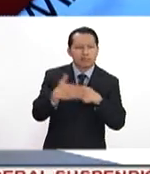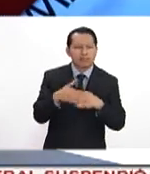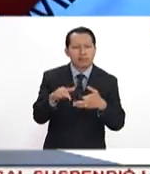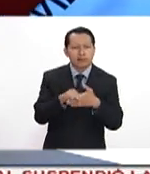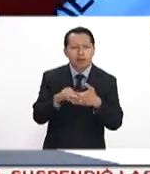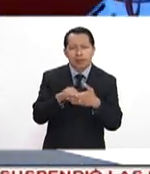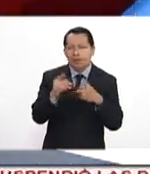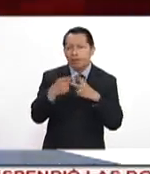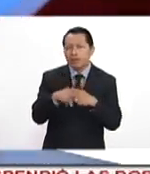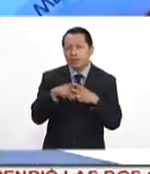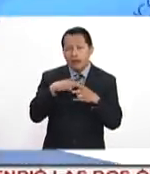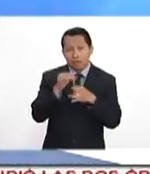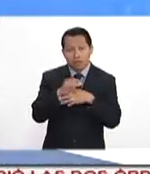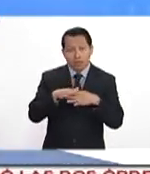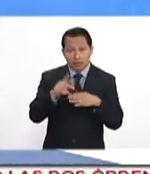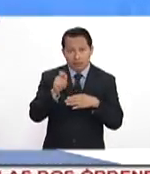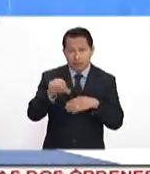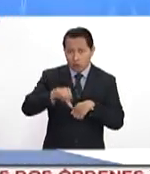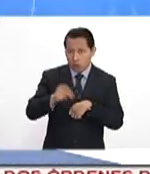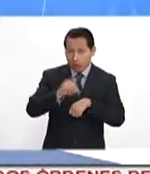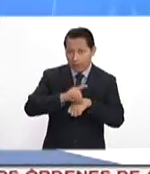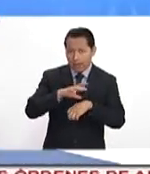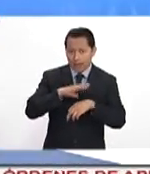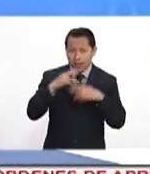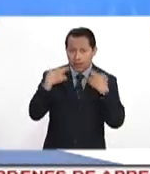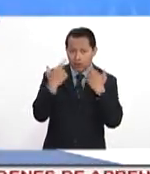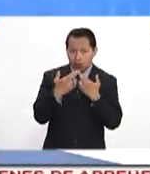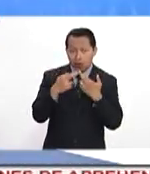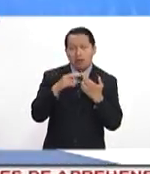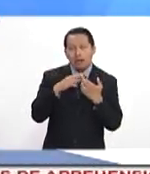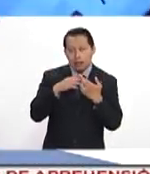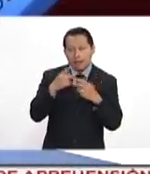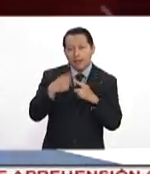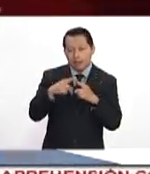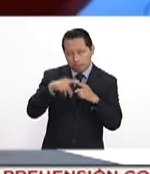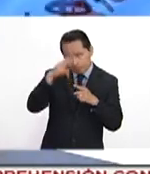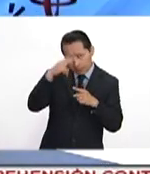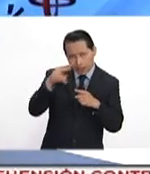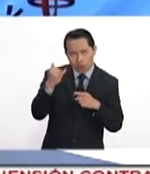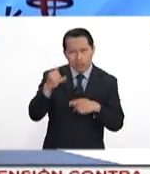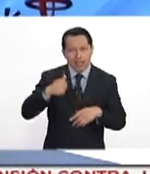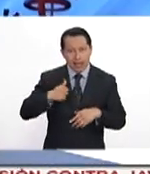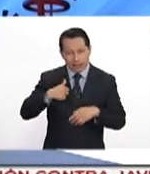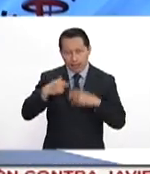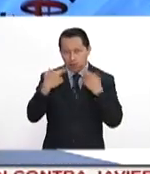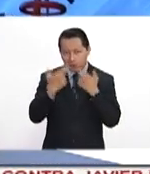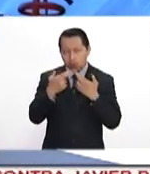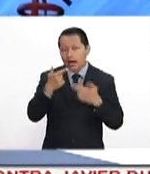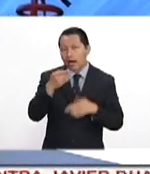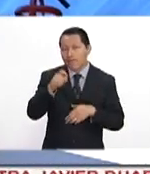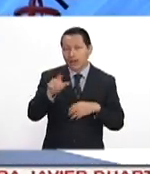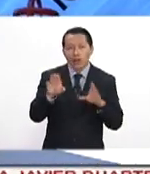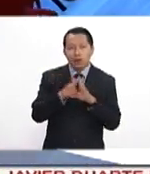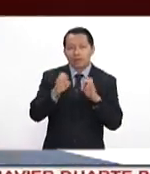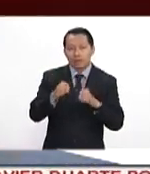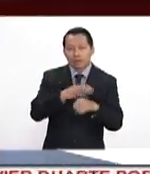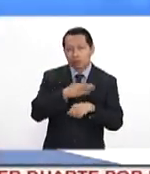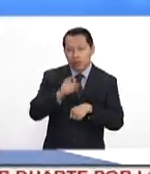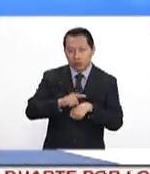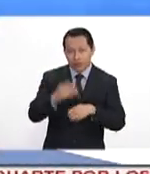hay información de que el día de hoy habrá reuniones entre funcionarios mexicanos y canadienses. Gabriel, ¿cómo estás? Muy buenos